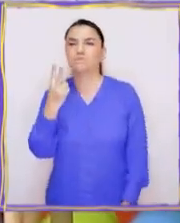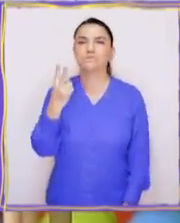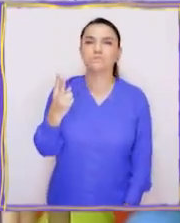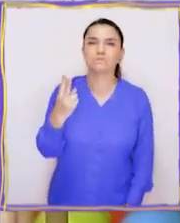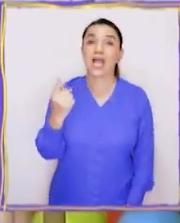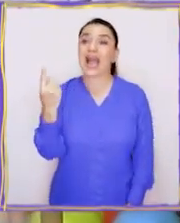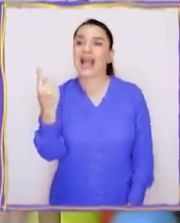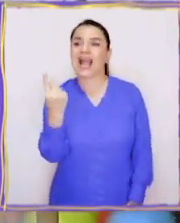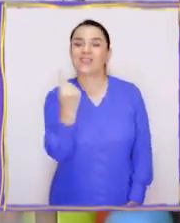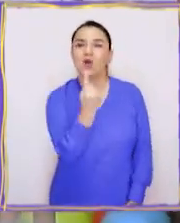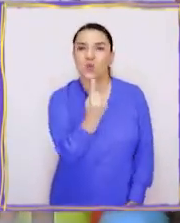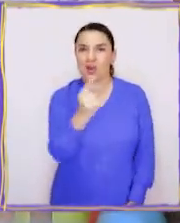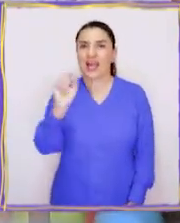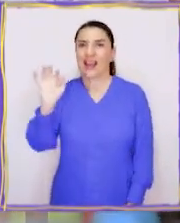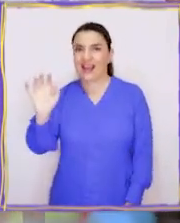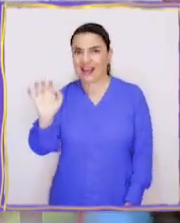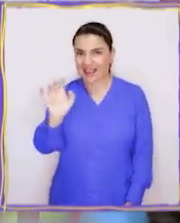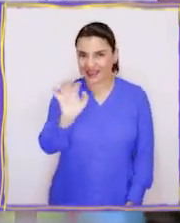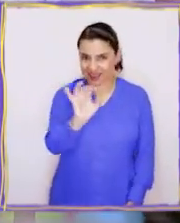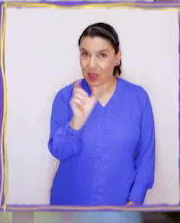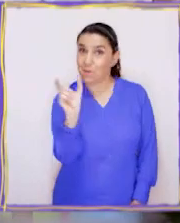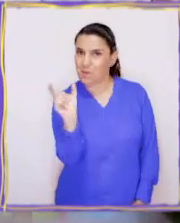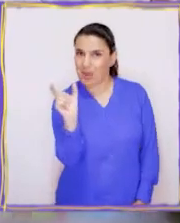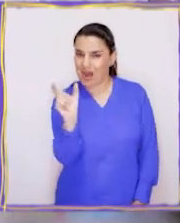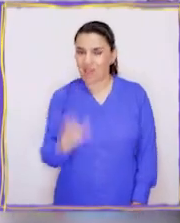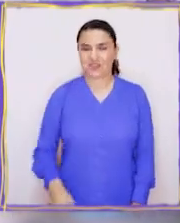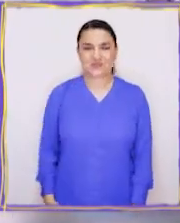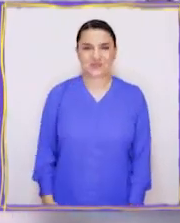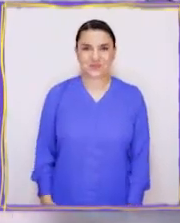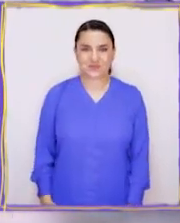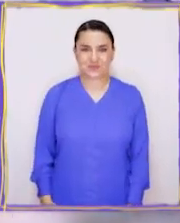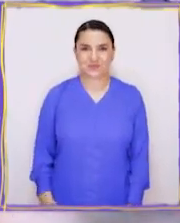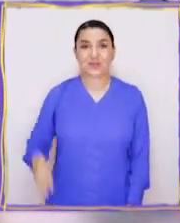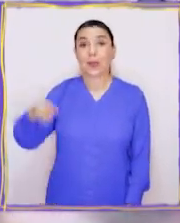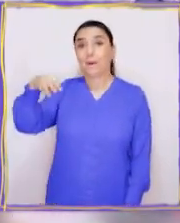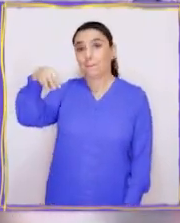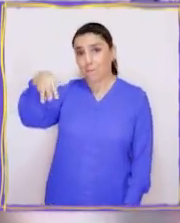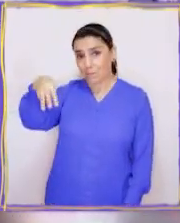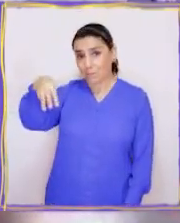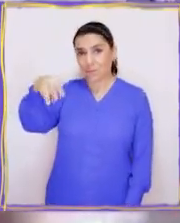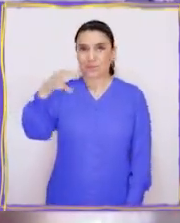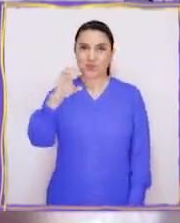identificar cada una de las letras que esta tiene. Así.